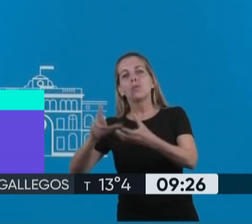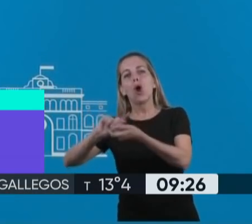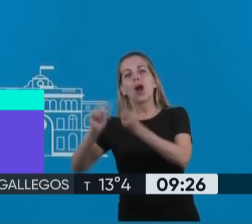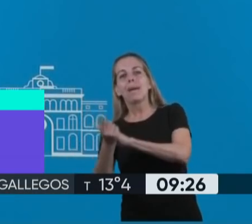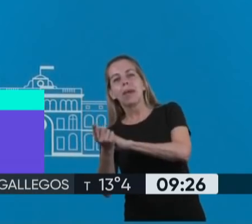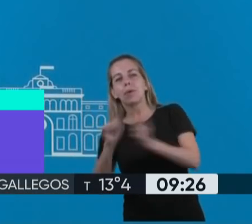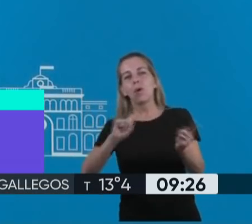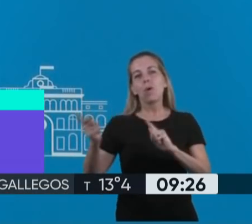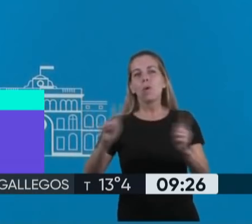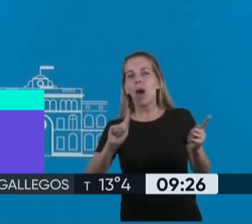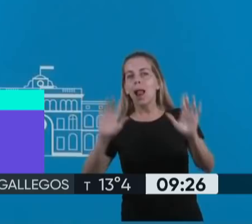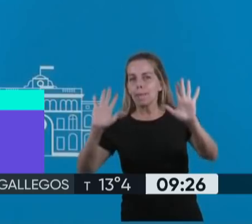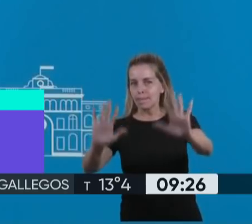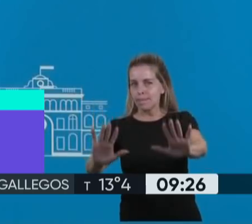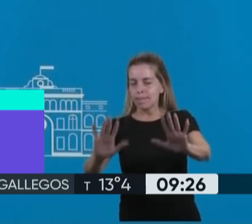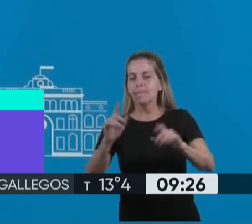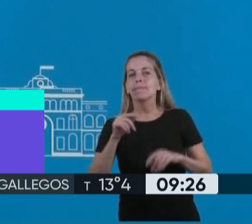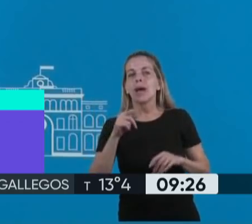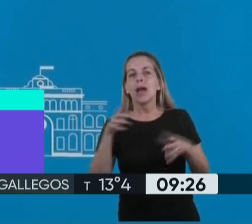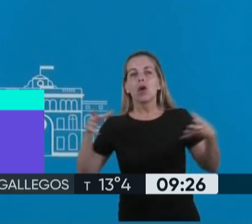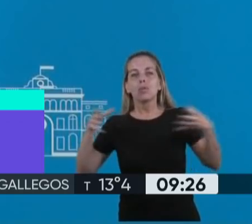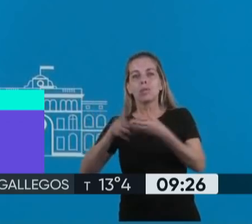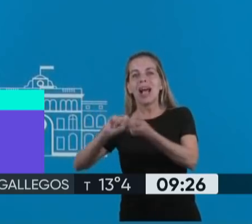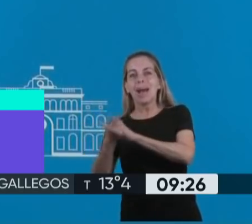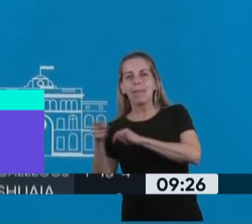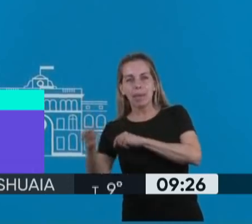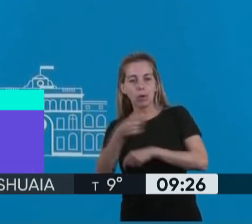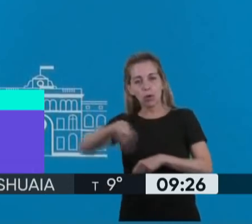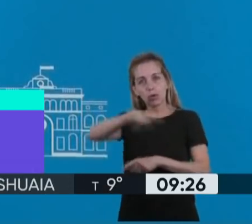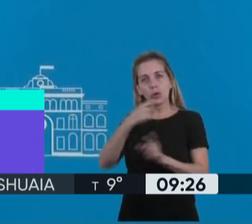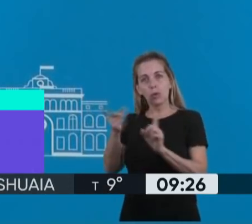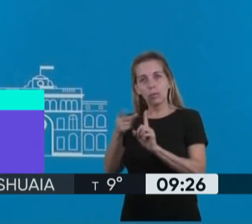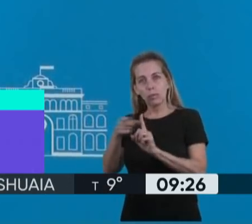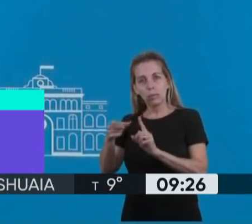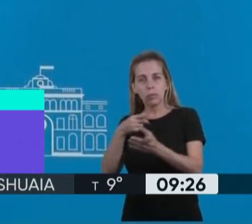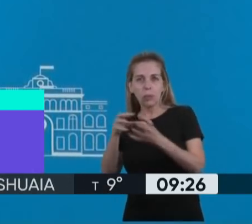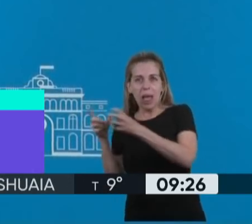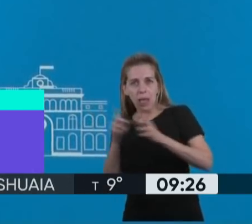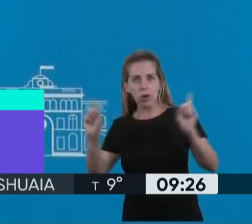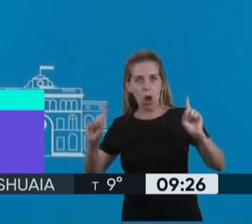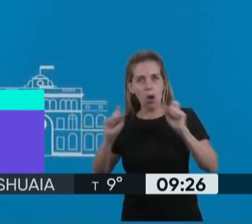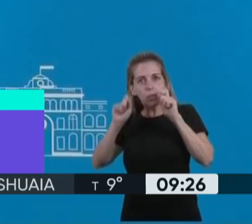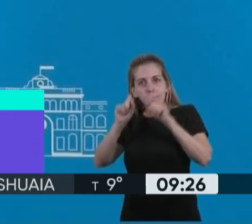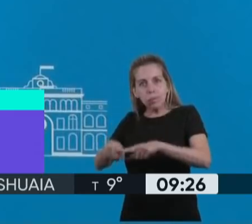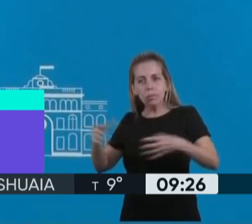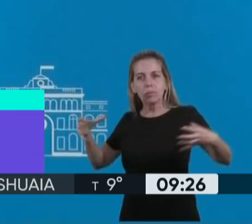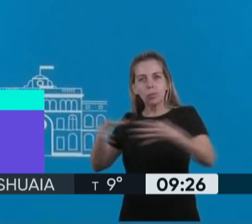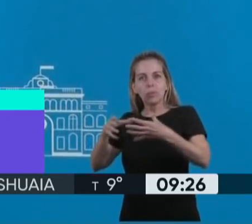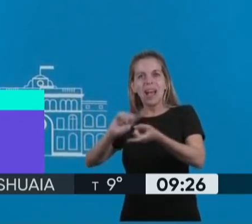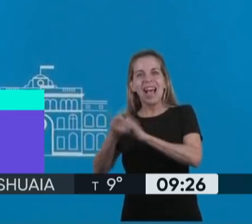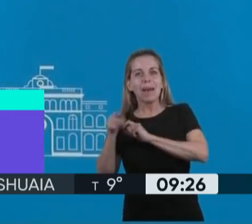A ver, con el sector duro de Cambiemos no estamos negociando. El sector duro de Cambiemos vive su propia interna y vive en su